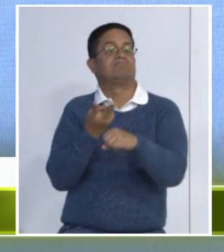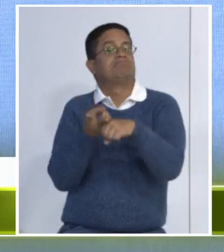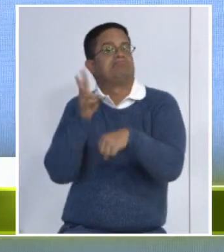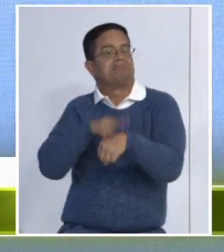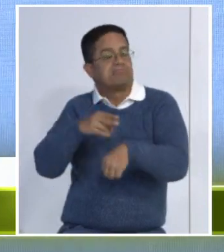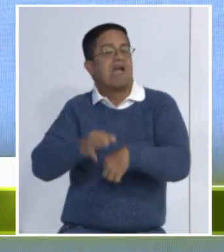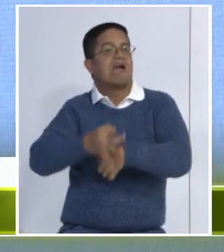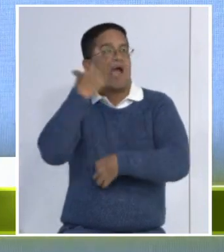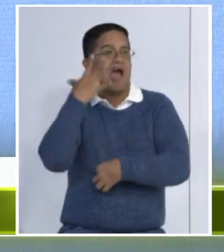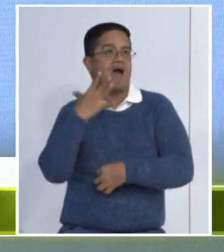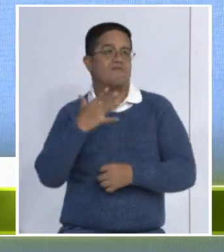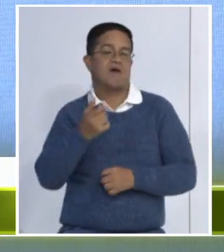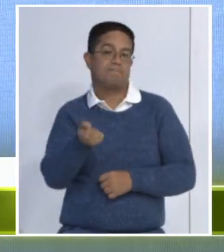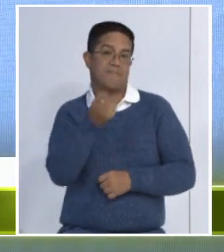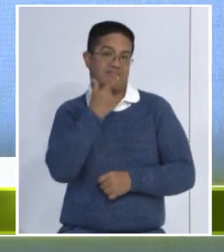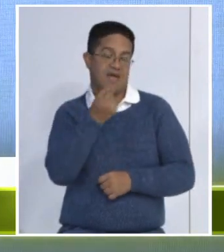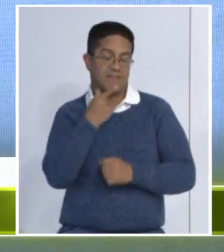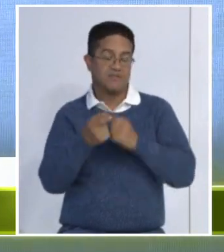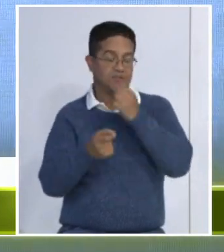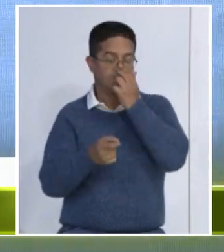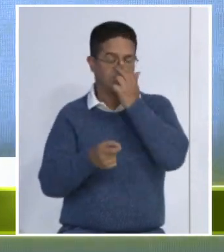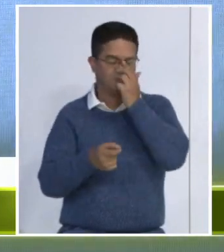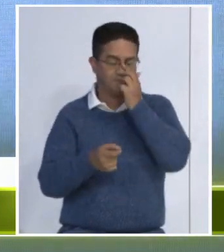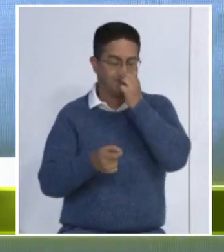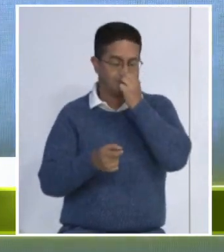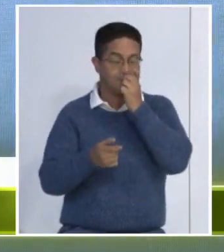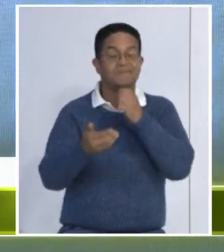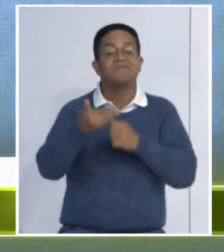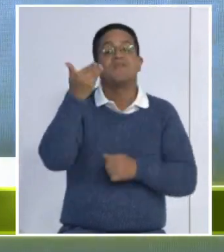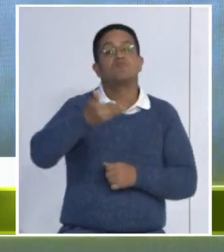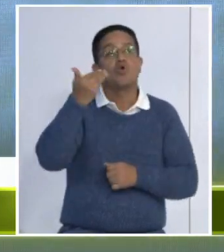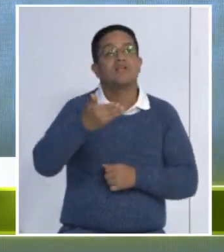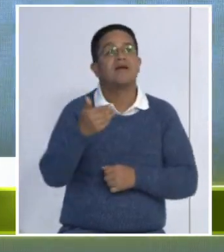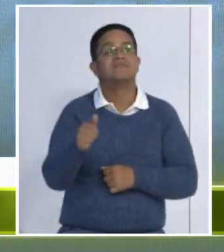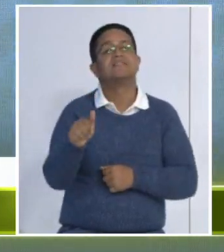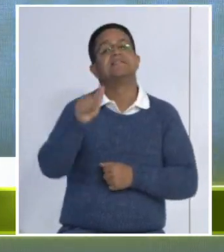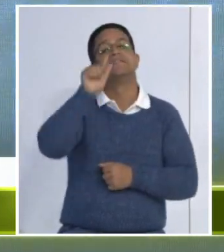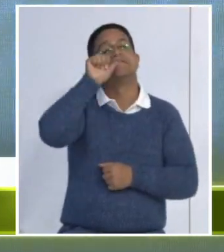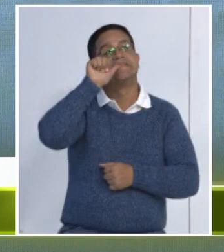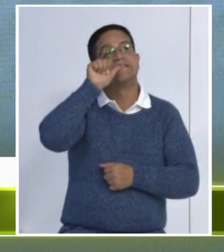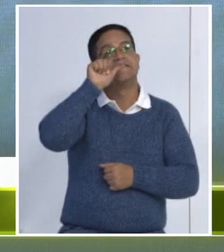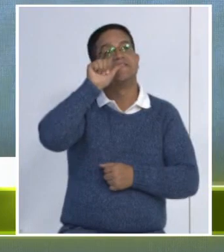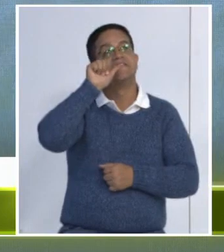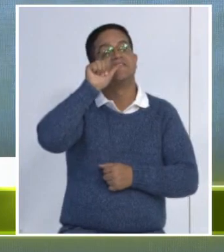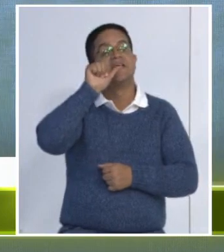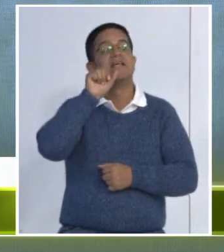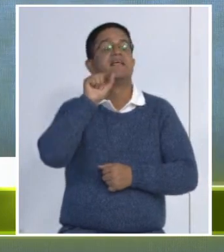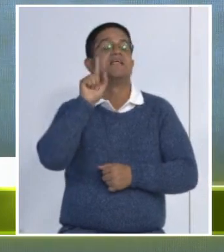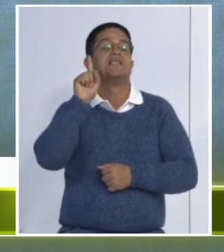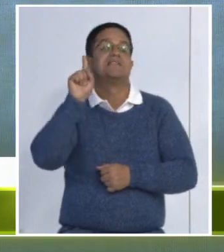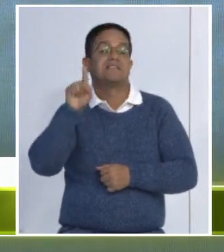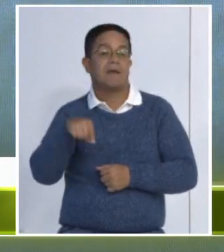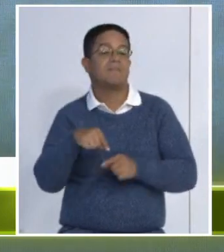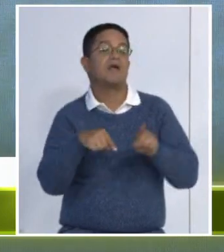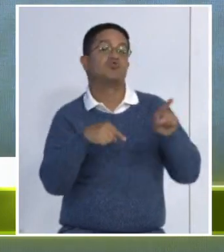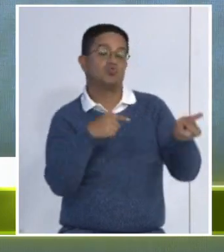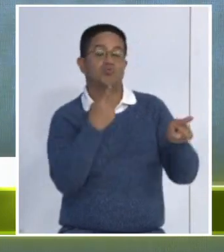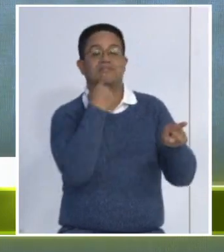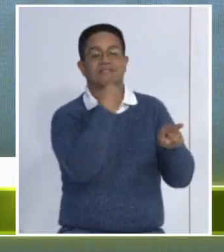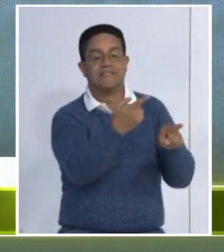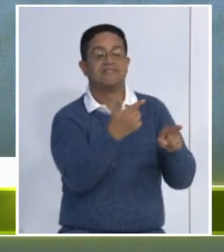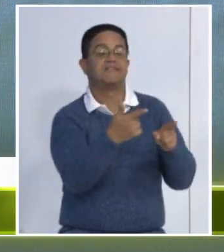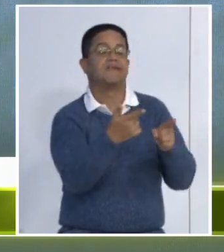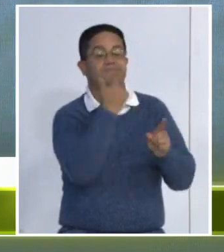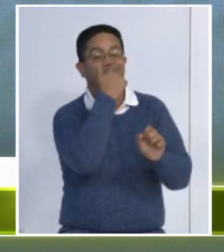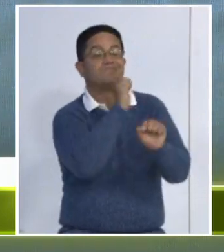con estos tipos de medicamentos. Hidratación es importante y sobre todo, como bien lo has dicho, Daniela, la prevención, porque estas